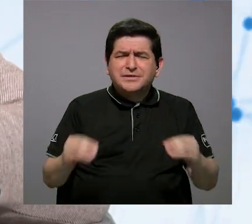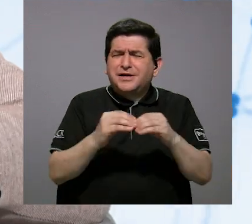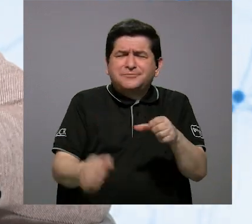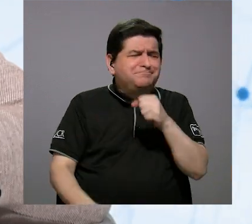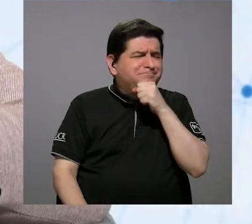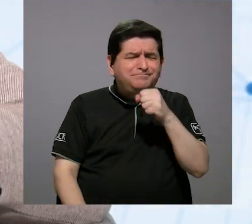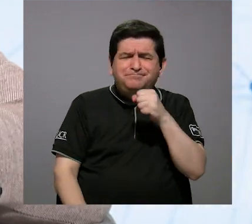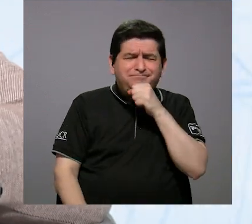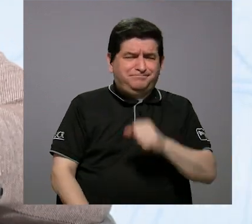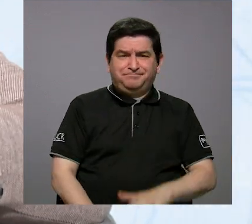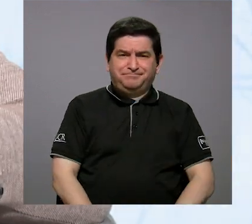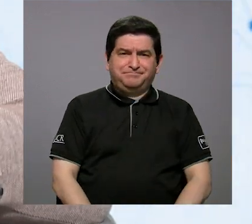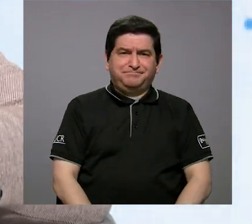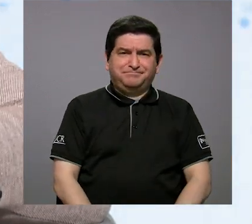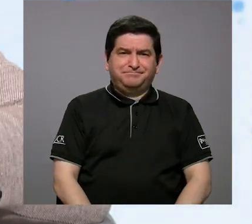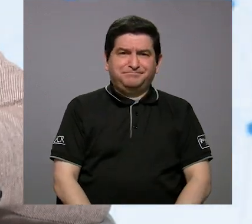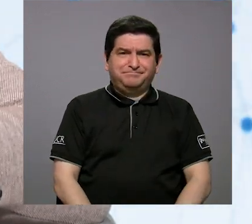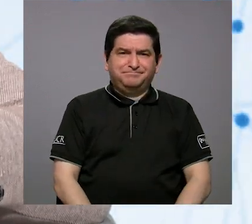más antiguos,